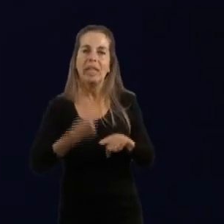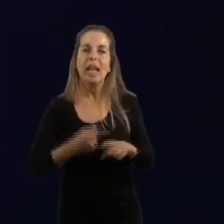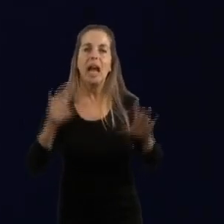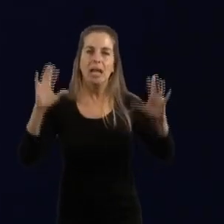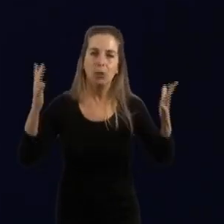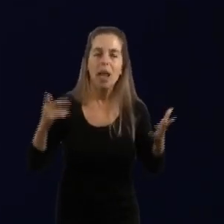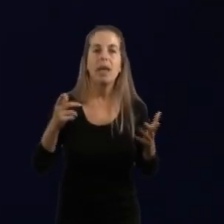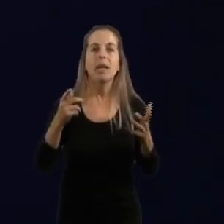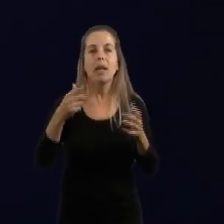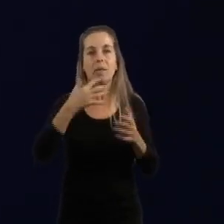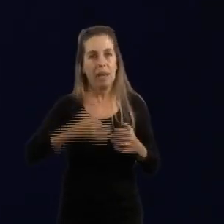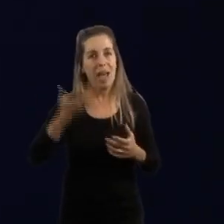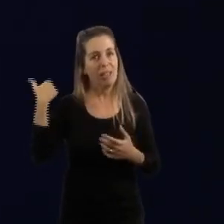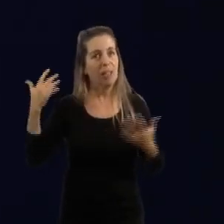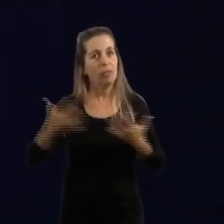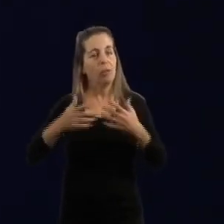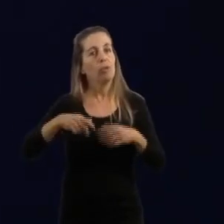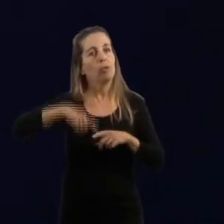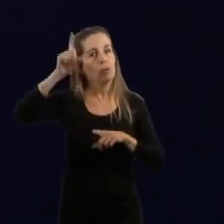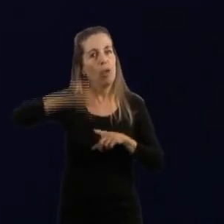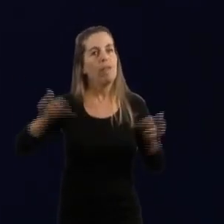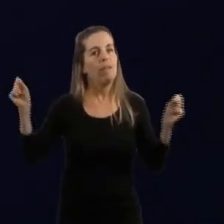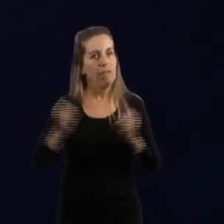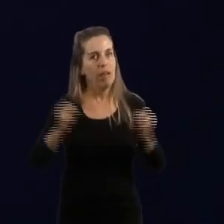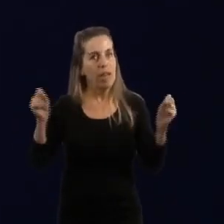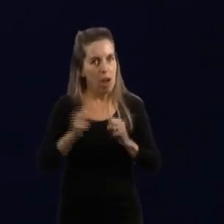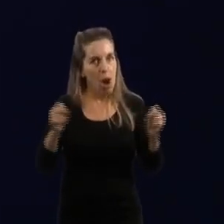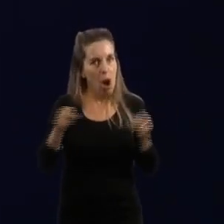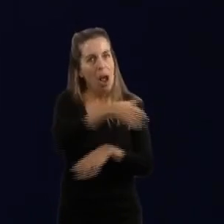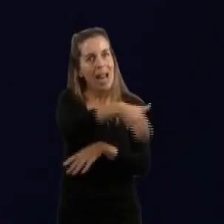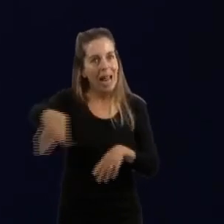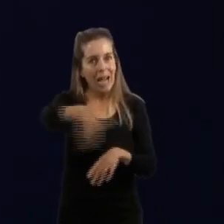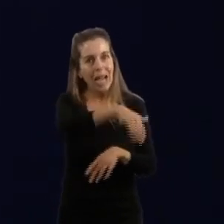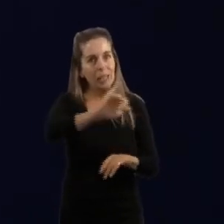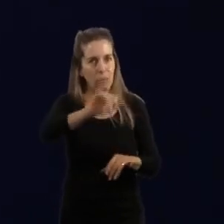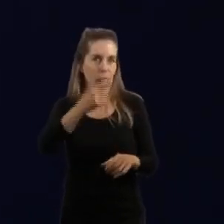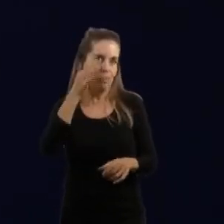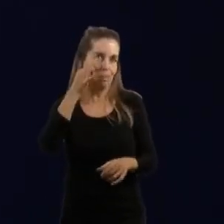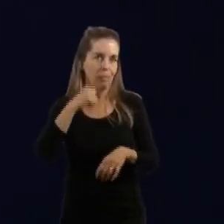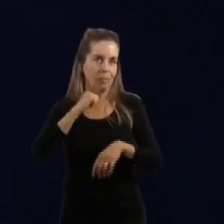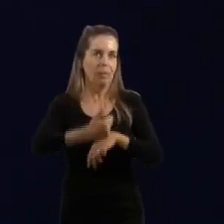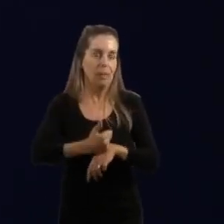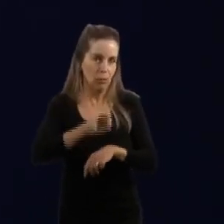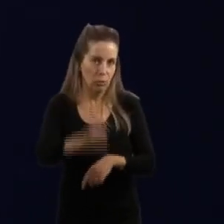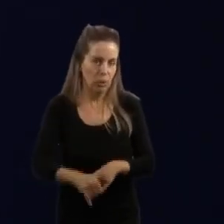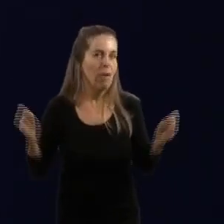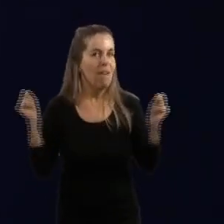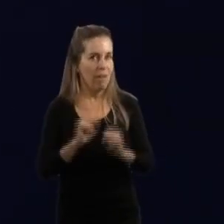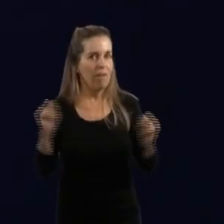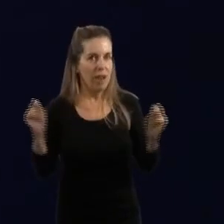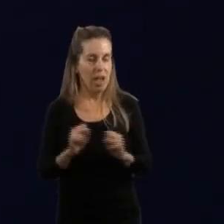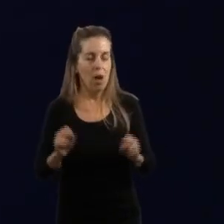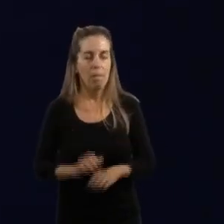frío. Y la verdad es que, y hacía mucho frío, yo estaba ahí, así que te lo digo de primera